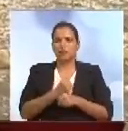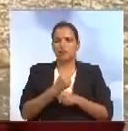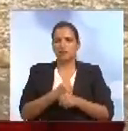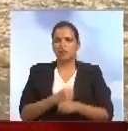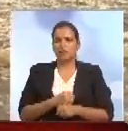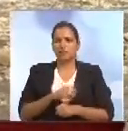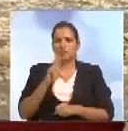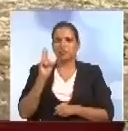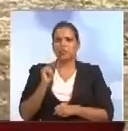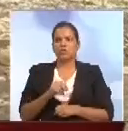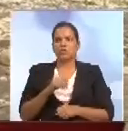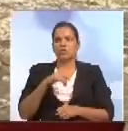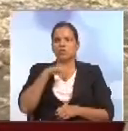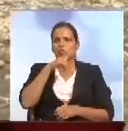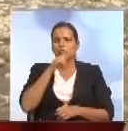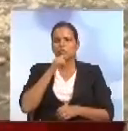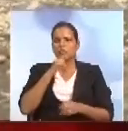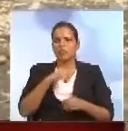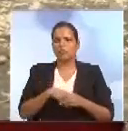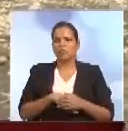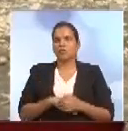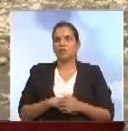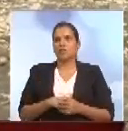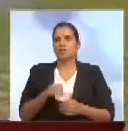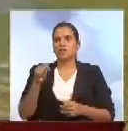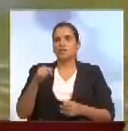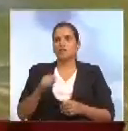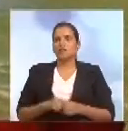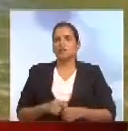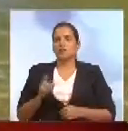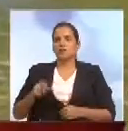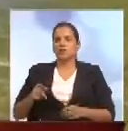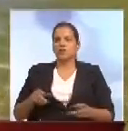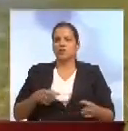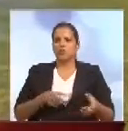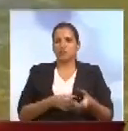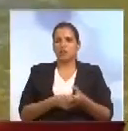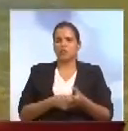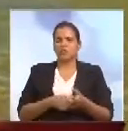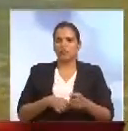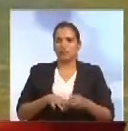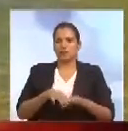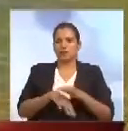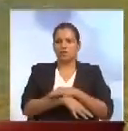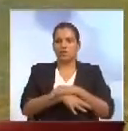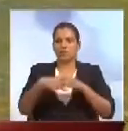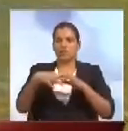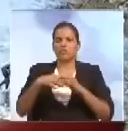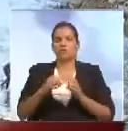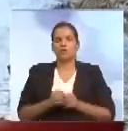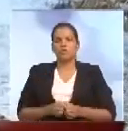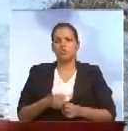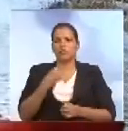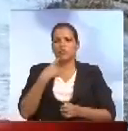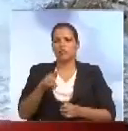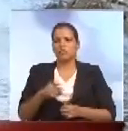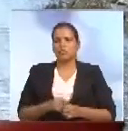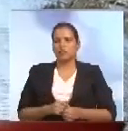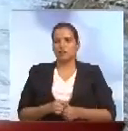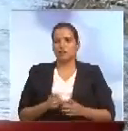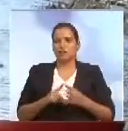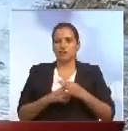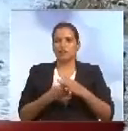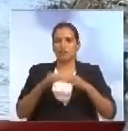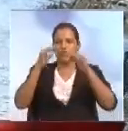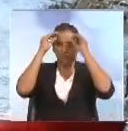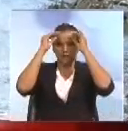que desembocaran aguas lluvias, pero que algunos moradores conectaron su sistema de aguas servidas, motivo por el cual